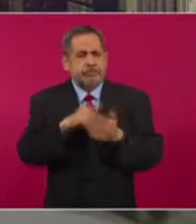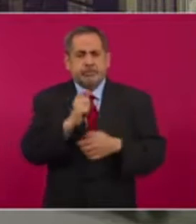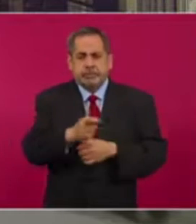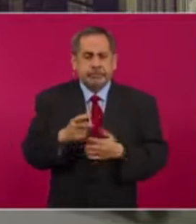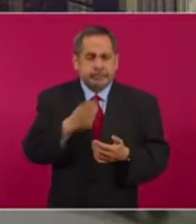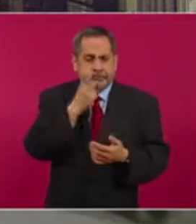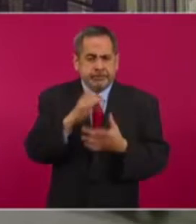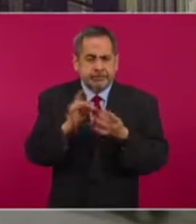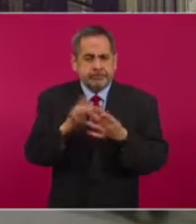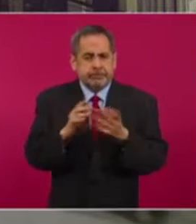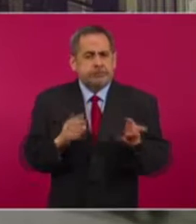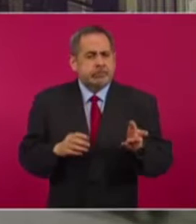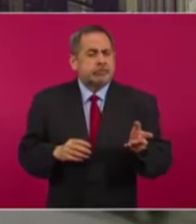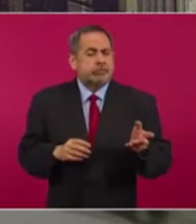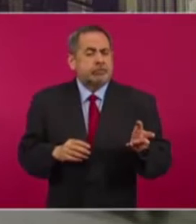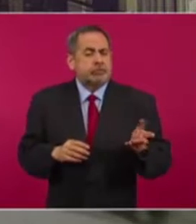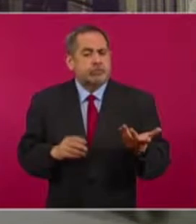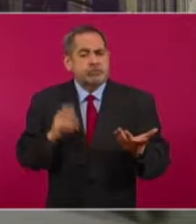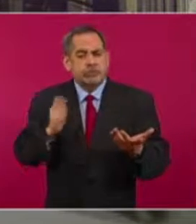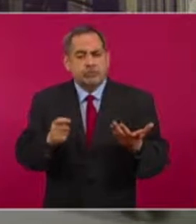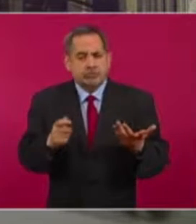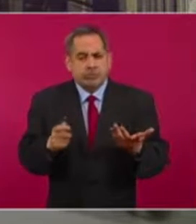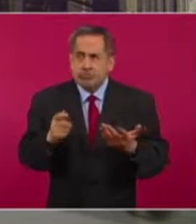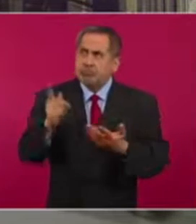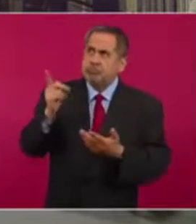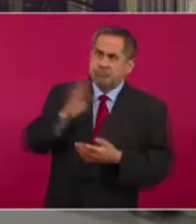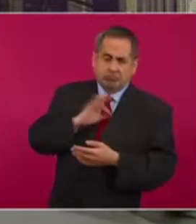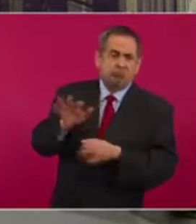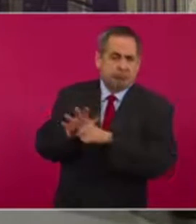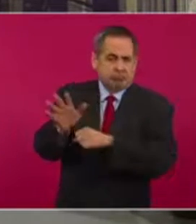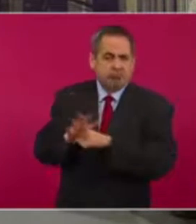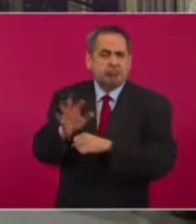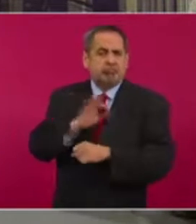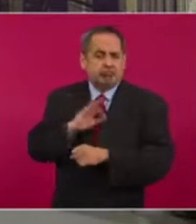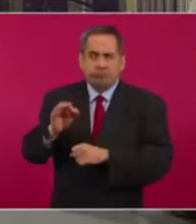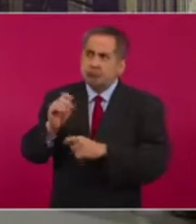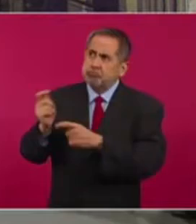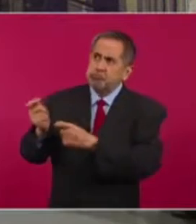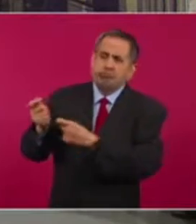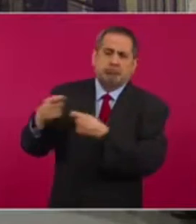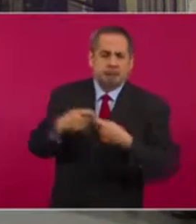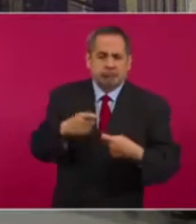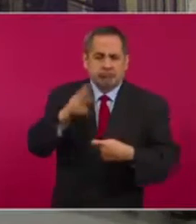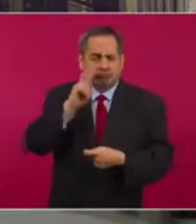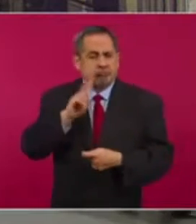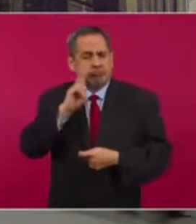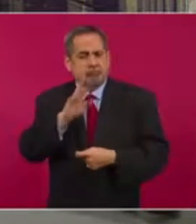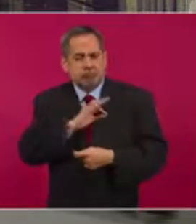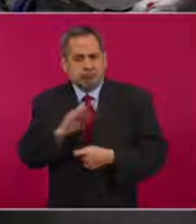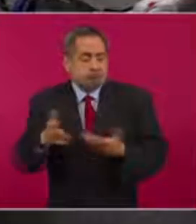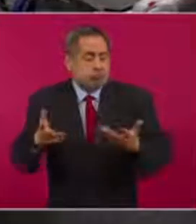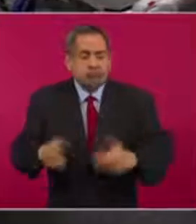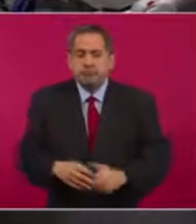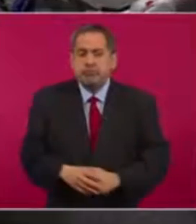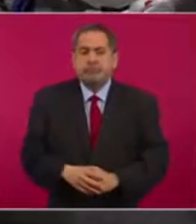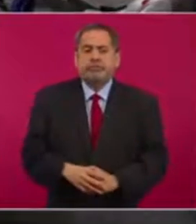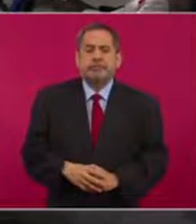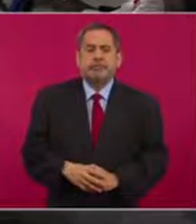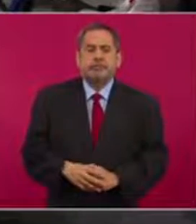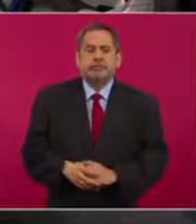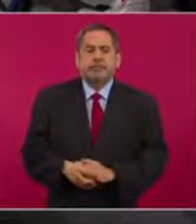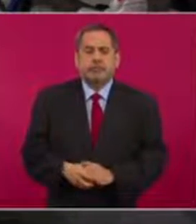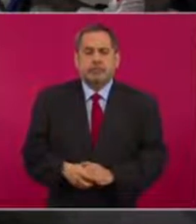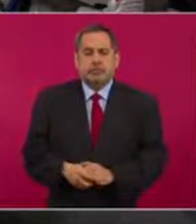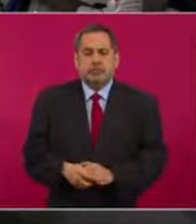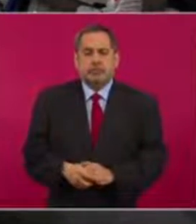pues finalmente de algo que no está cerrado, que no tendría por qué darse como un tema concluido, ¿no?